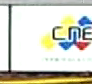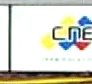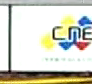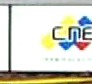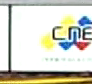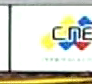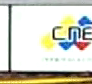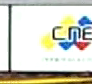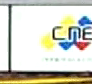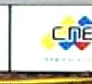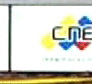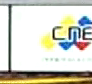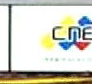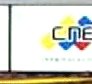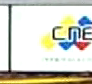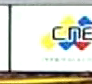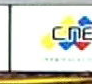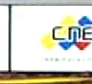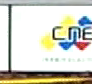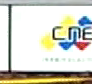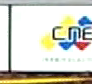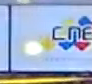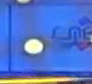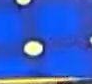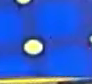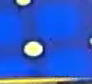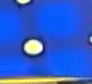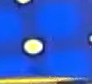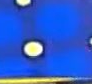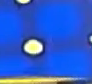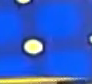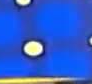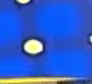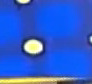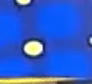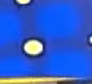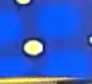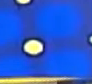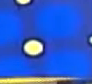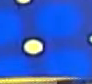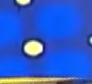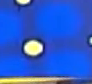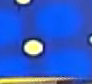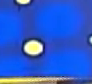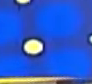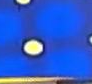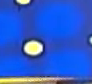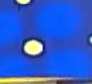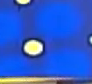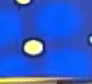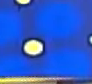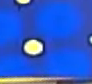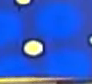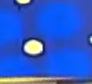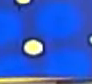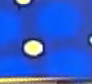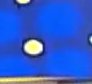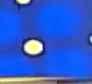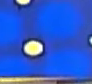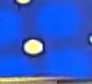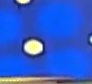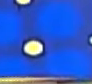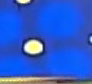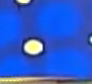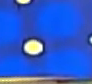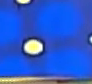derrocado Cipriano Castro. Se impusieron los intereses del imperio británico y luego del